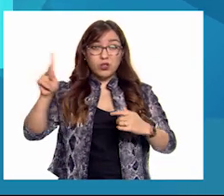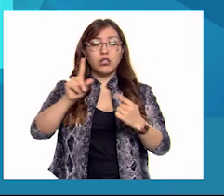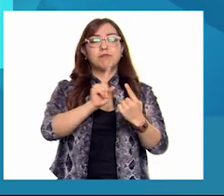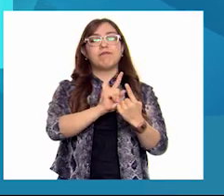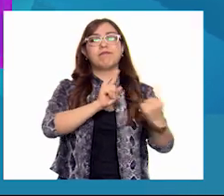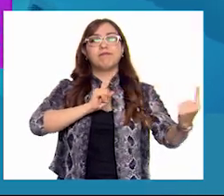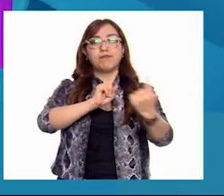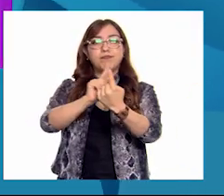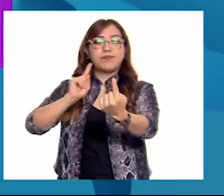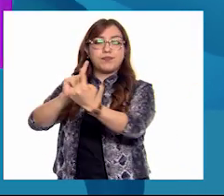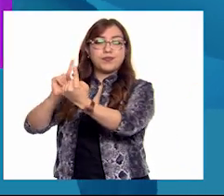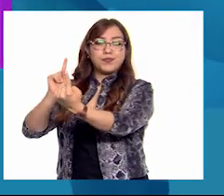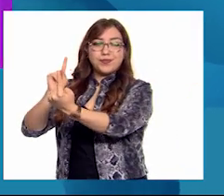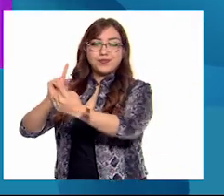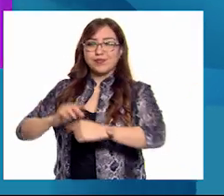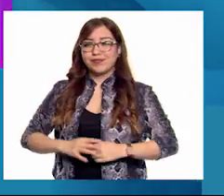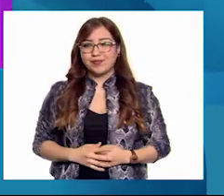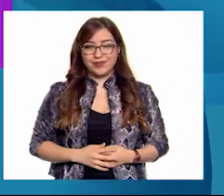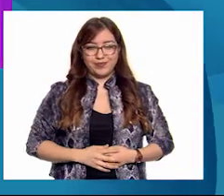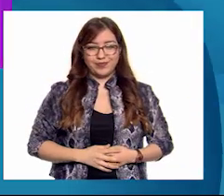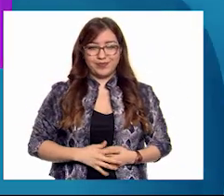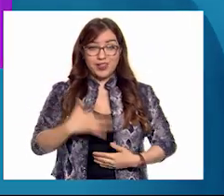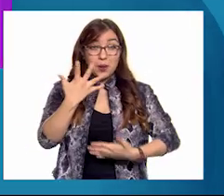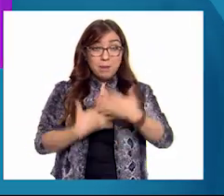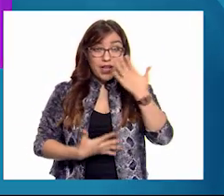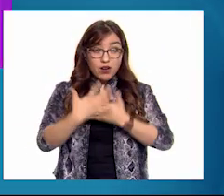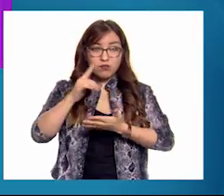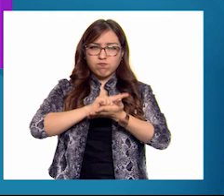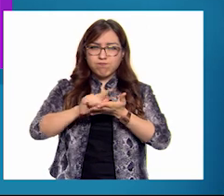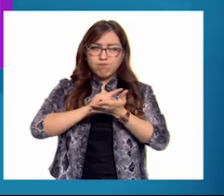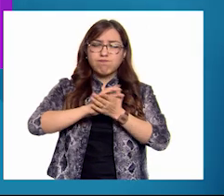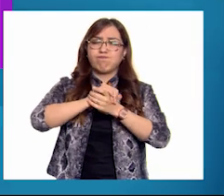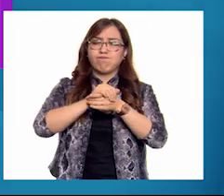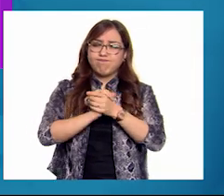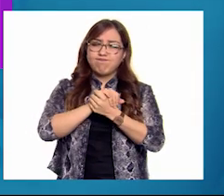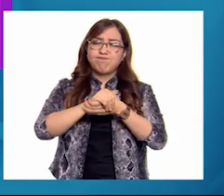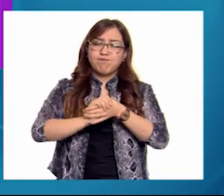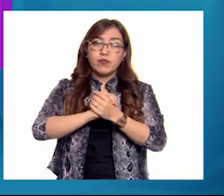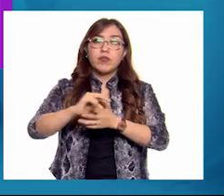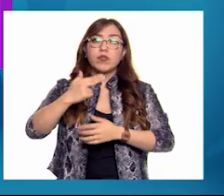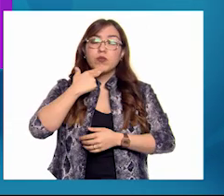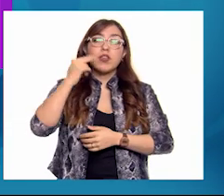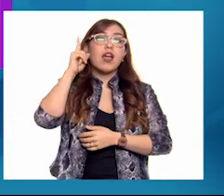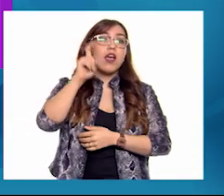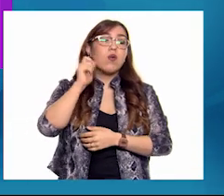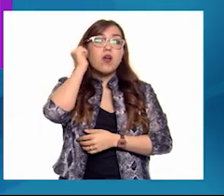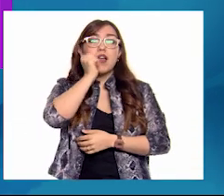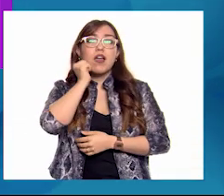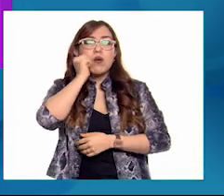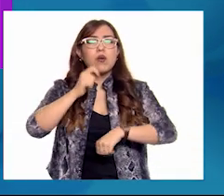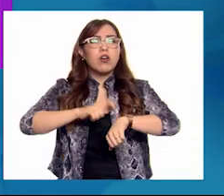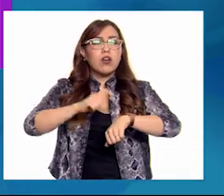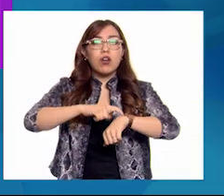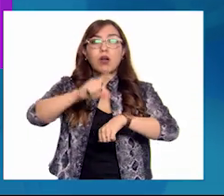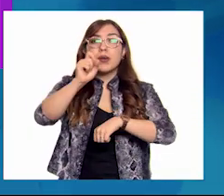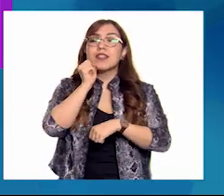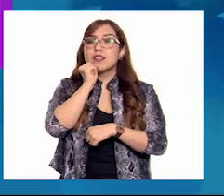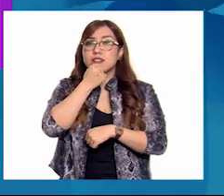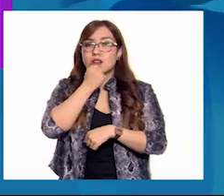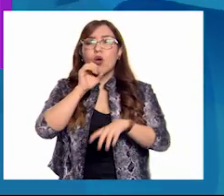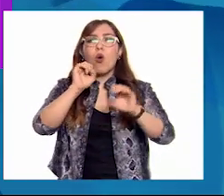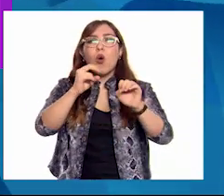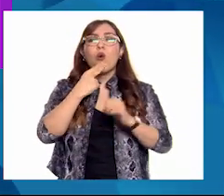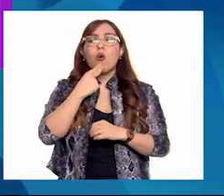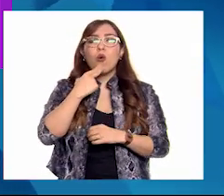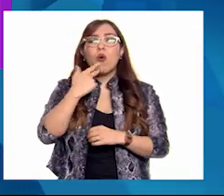y medio entre tú y los demás. Lávate las manos muy seguido con agua y jabón por lo menos durante 20 segundos o aplica